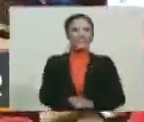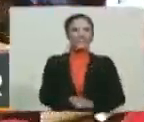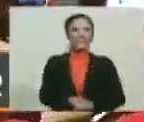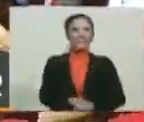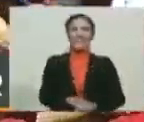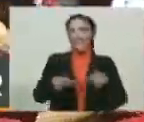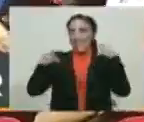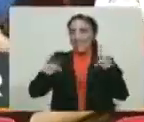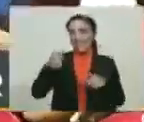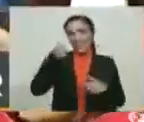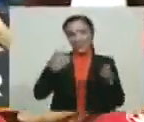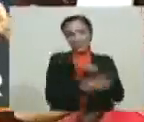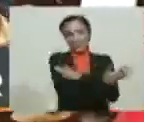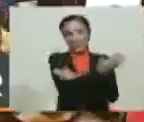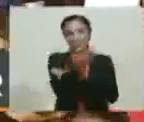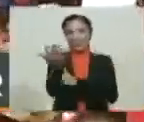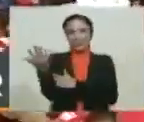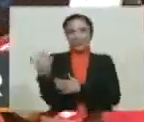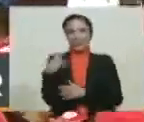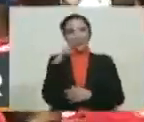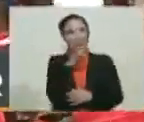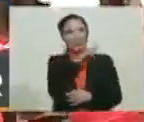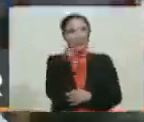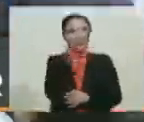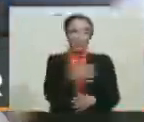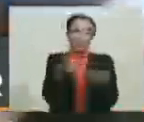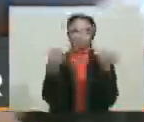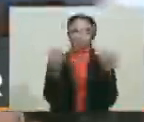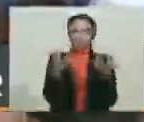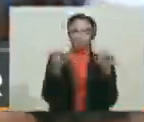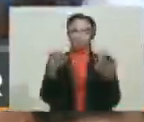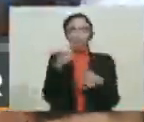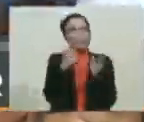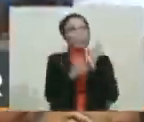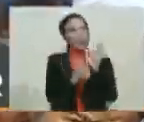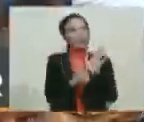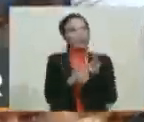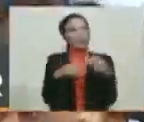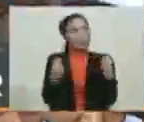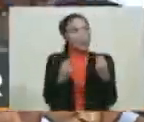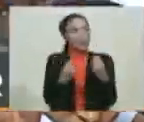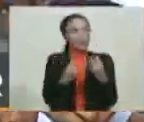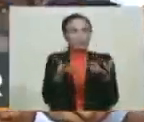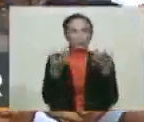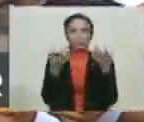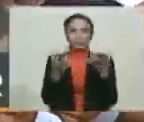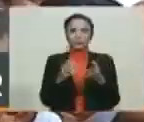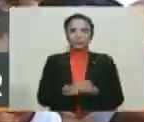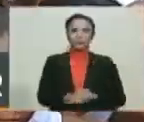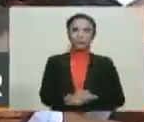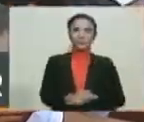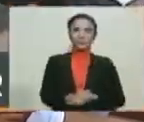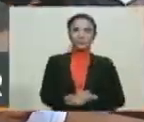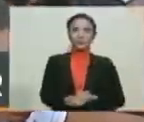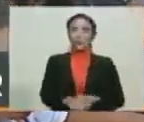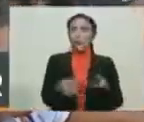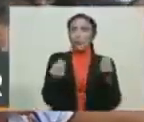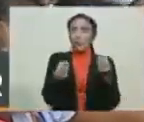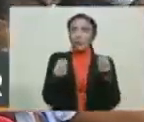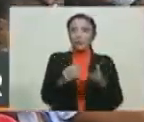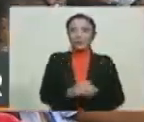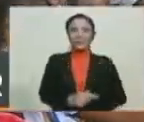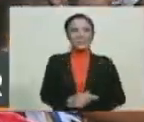aquí está la demostración de dónde está la mayoría